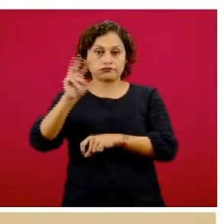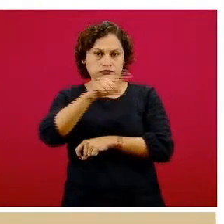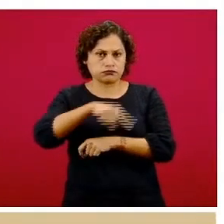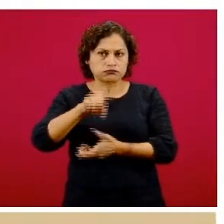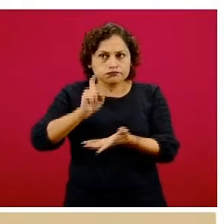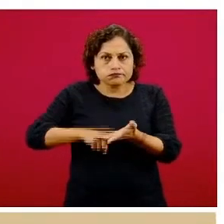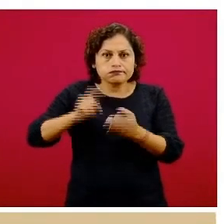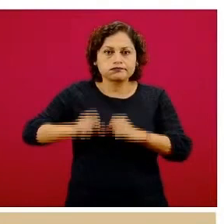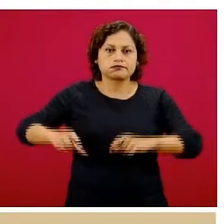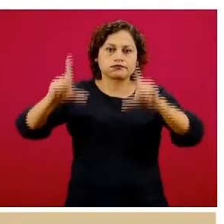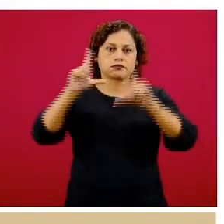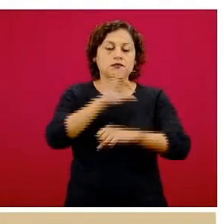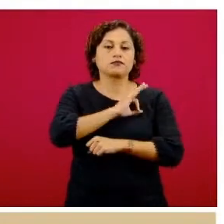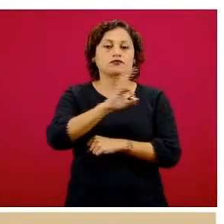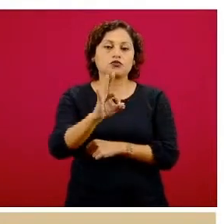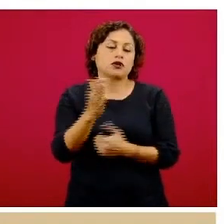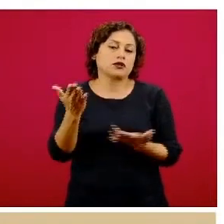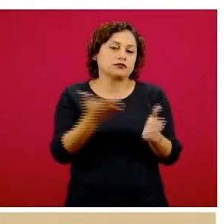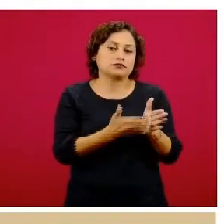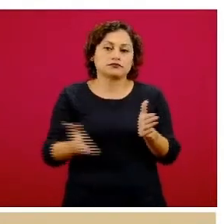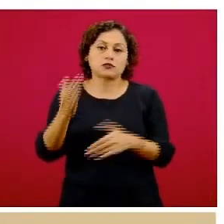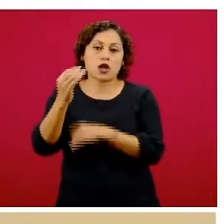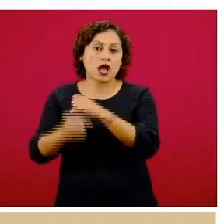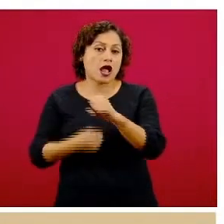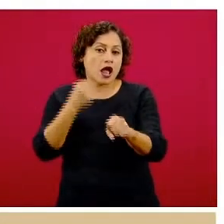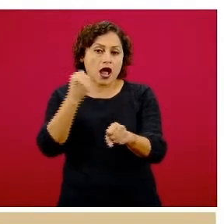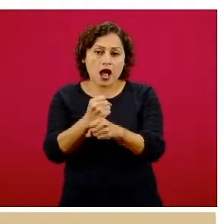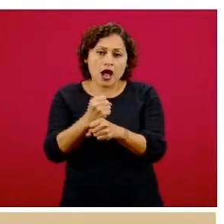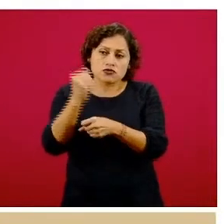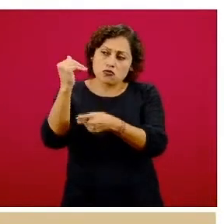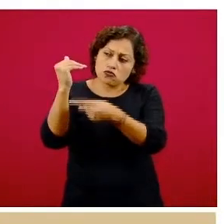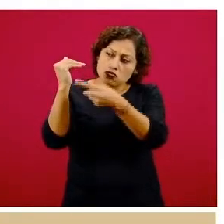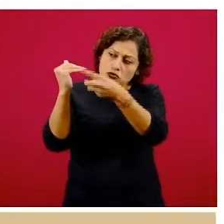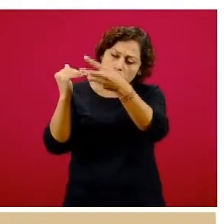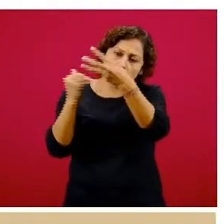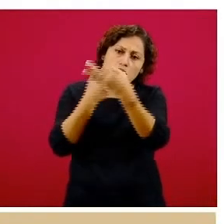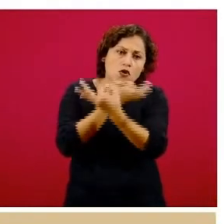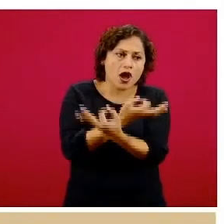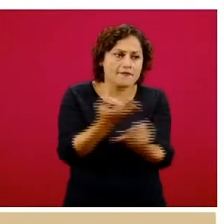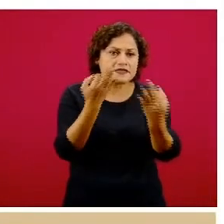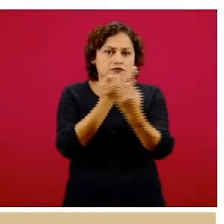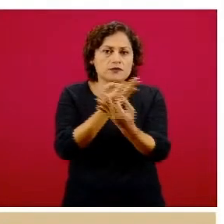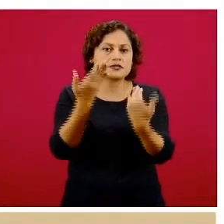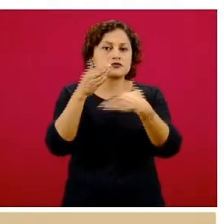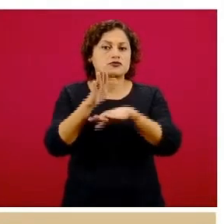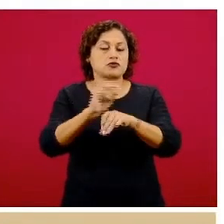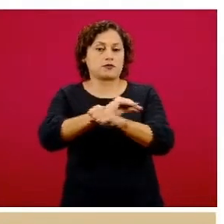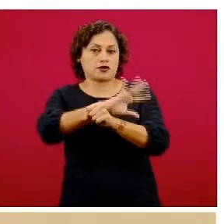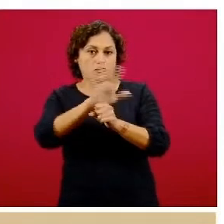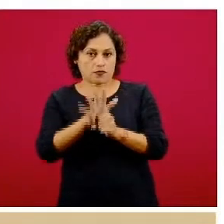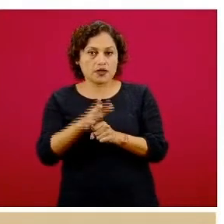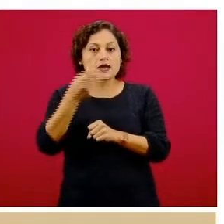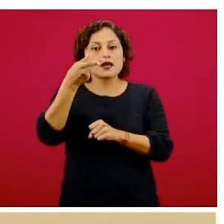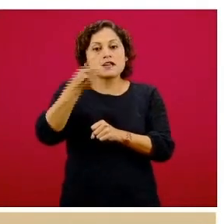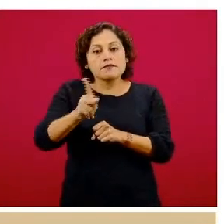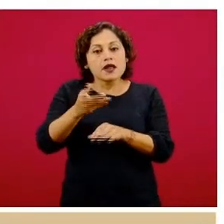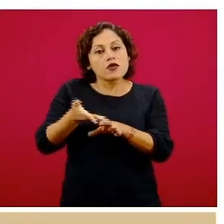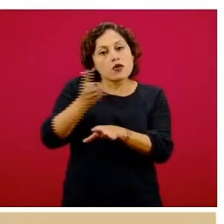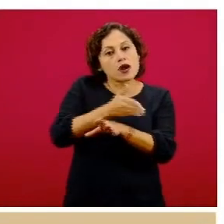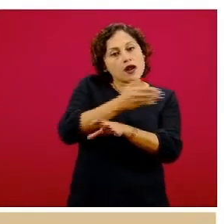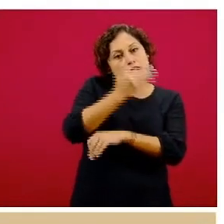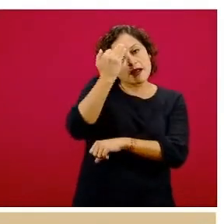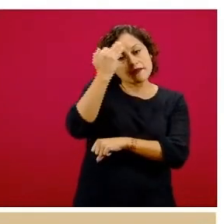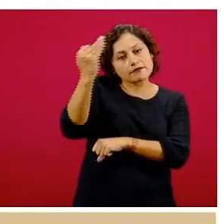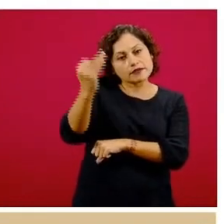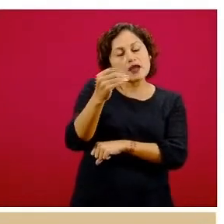todo este año ha sido básicamente la emisión de avisos preventivos de viaje ante COVID, pero encontrarán también archivos históricos en donde